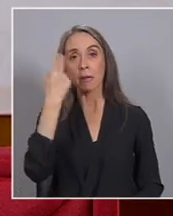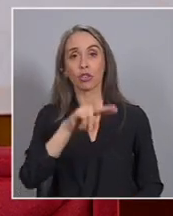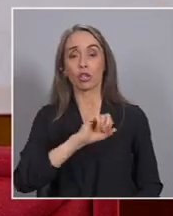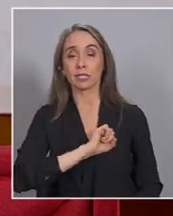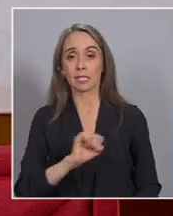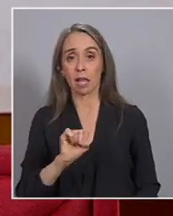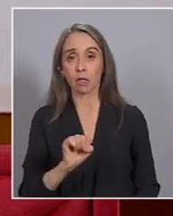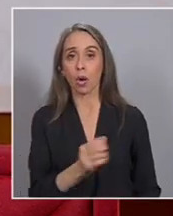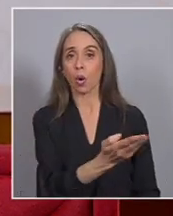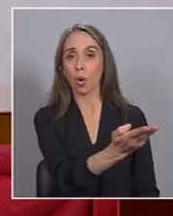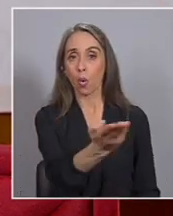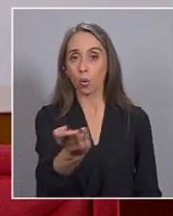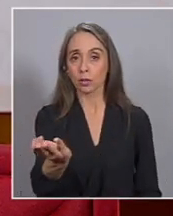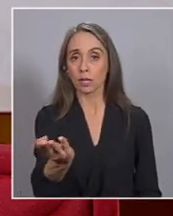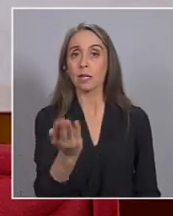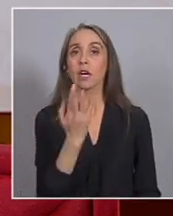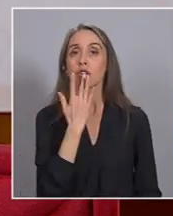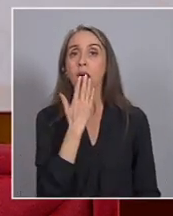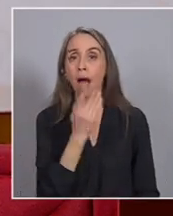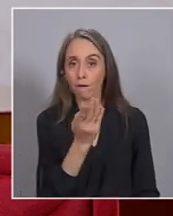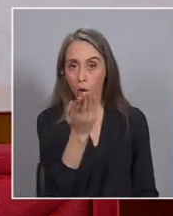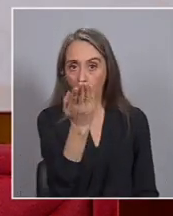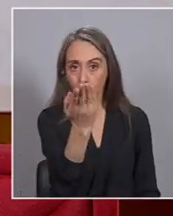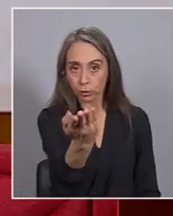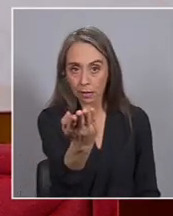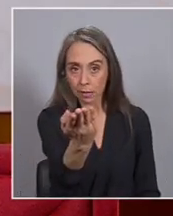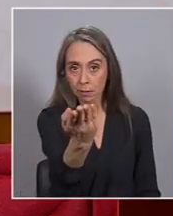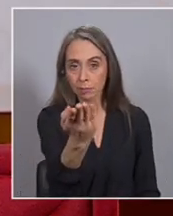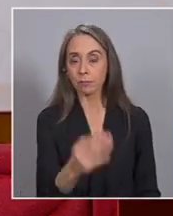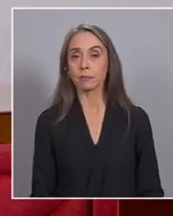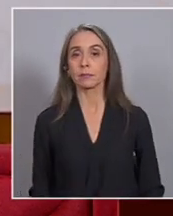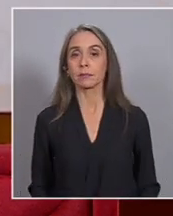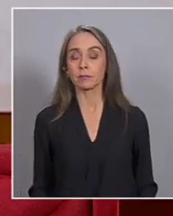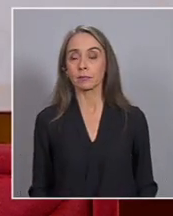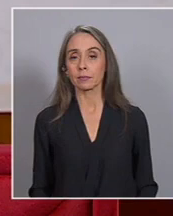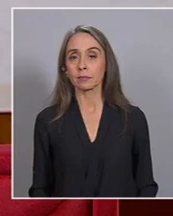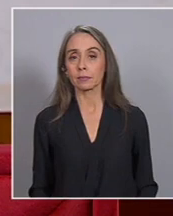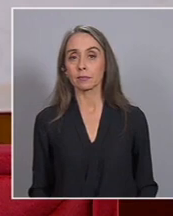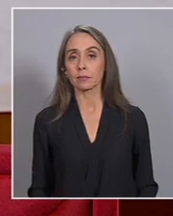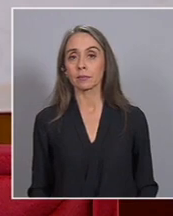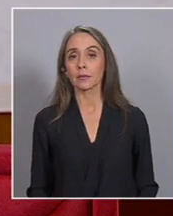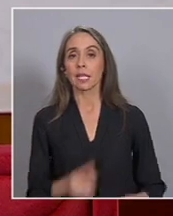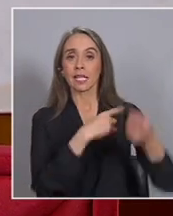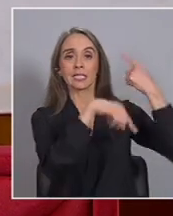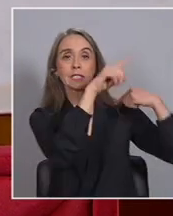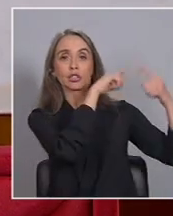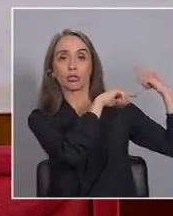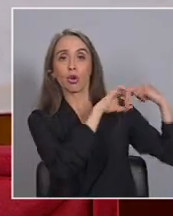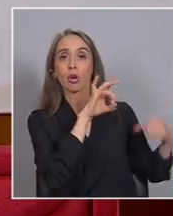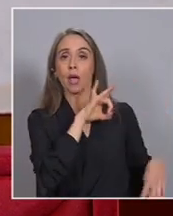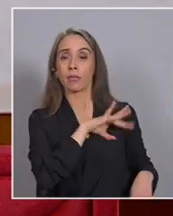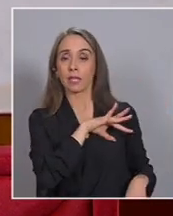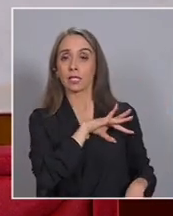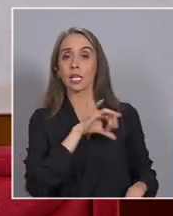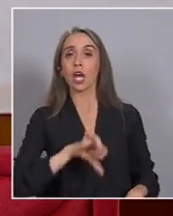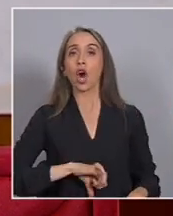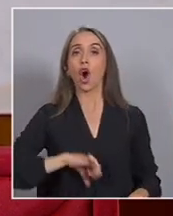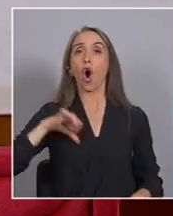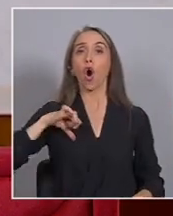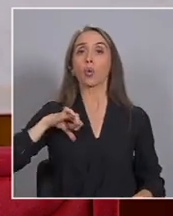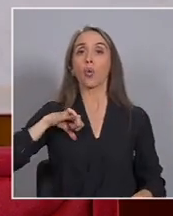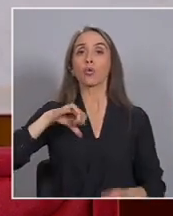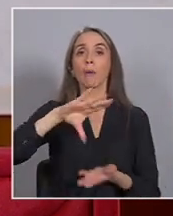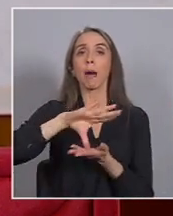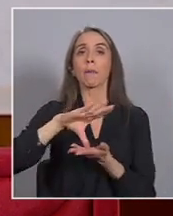Han sido ustedes, y les hablo directamente a ustedes, a lo largo de la historia de Chile, un orgullo para la